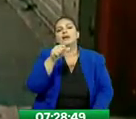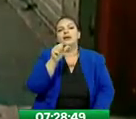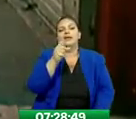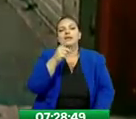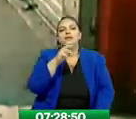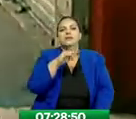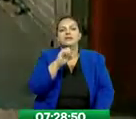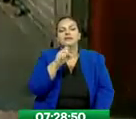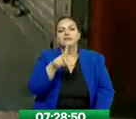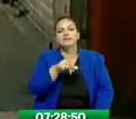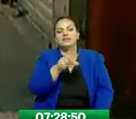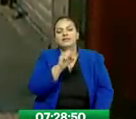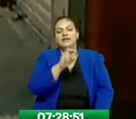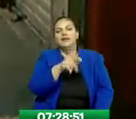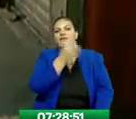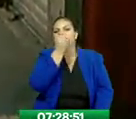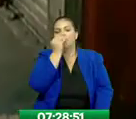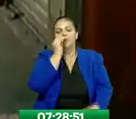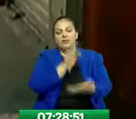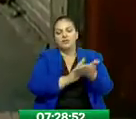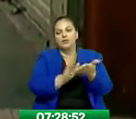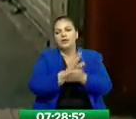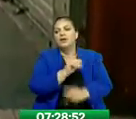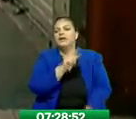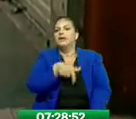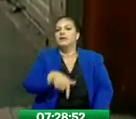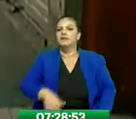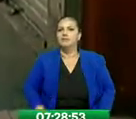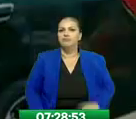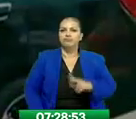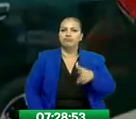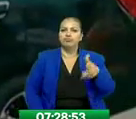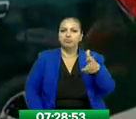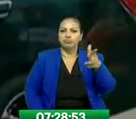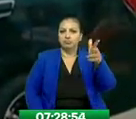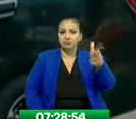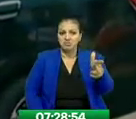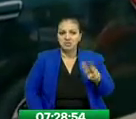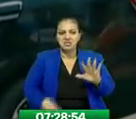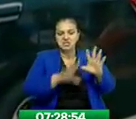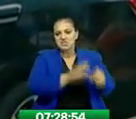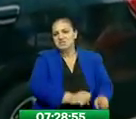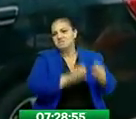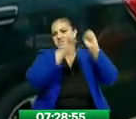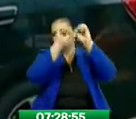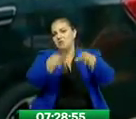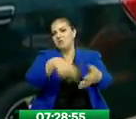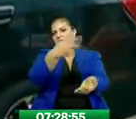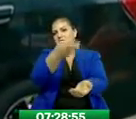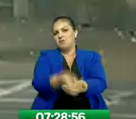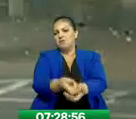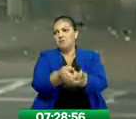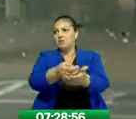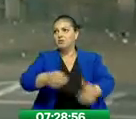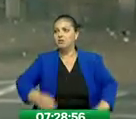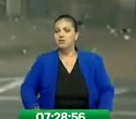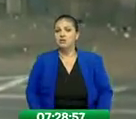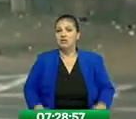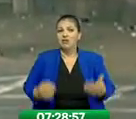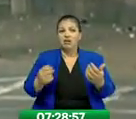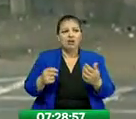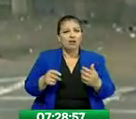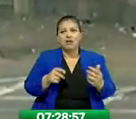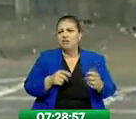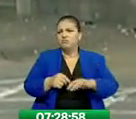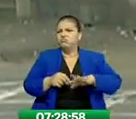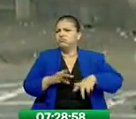todo esto. Claro, pues todo eso, toda esta zona, peligroso. Y se ve bastante sobre que le roban a la gente, pues corren por allá y corren